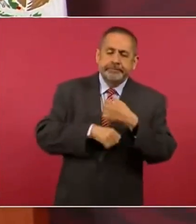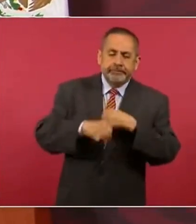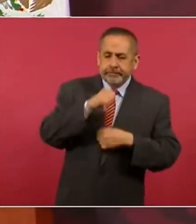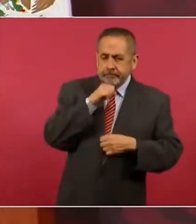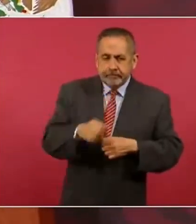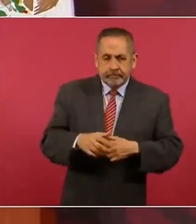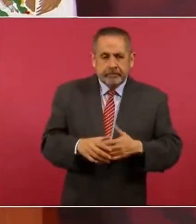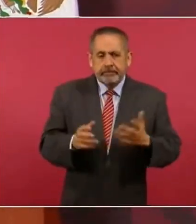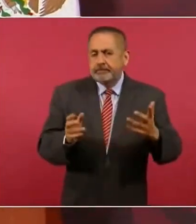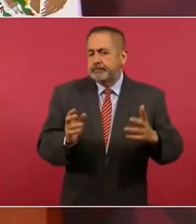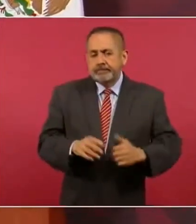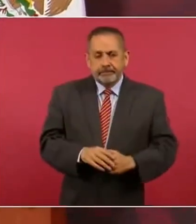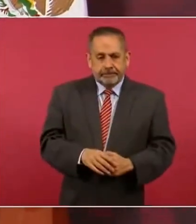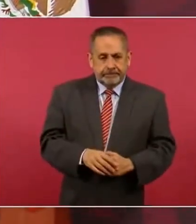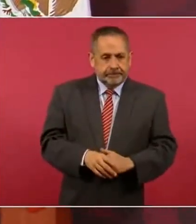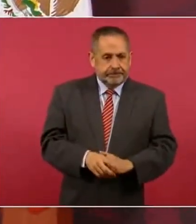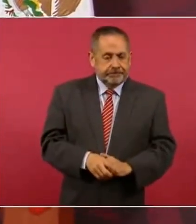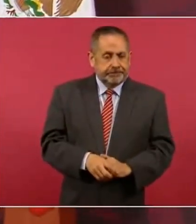¿Por qué